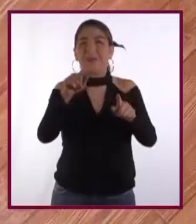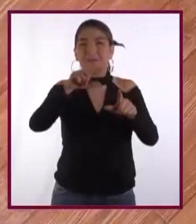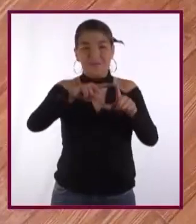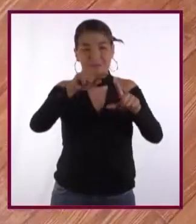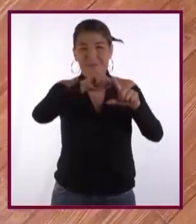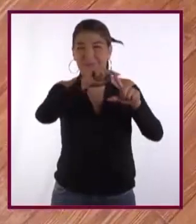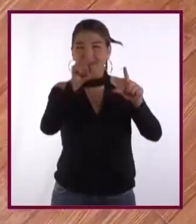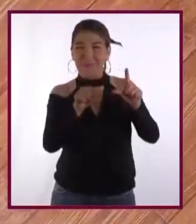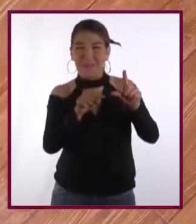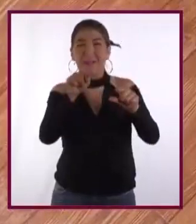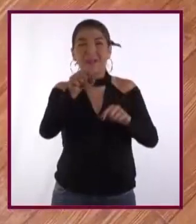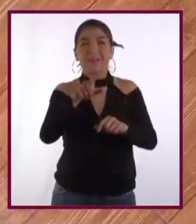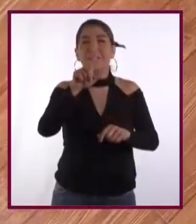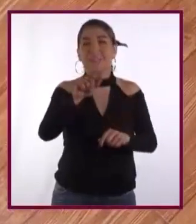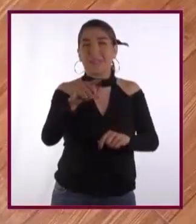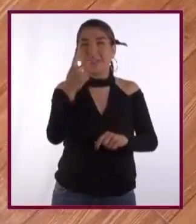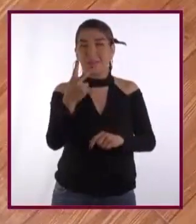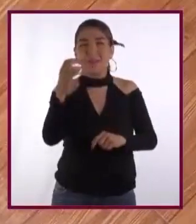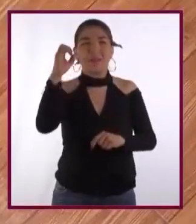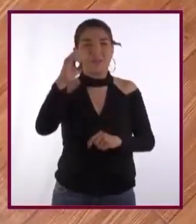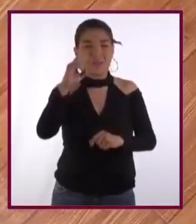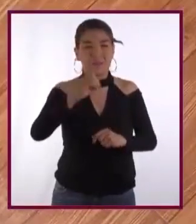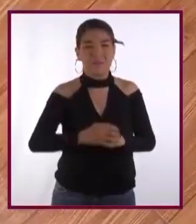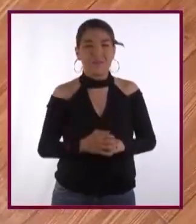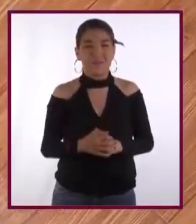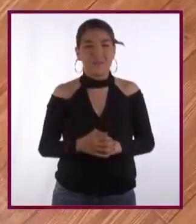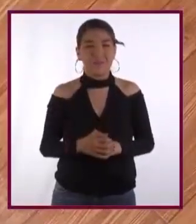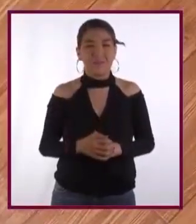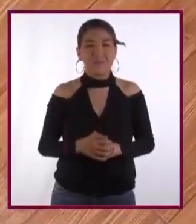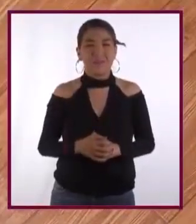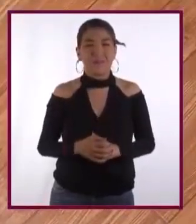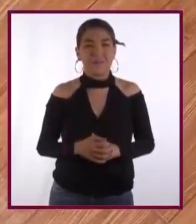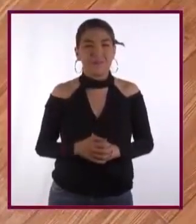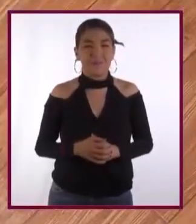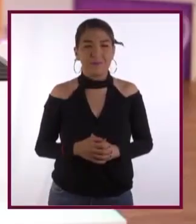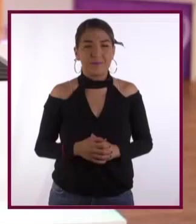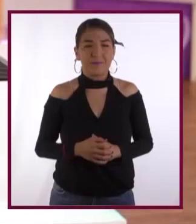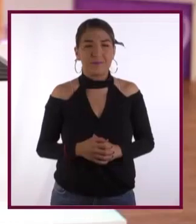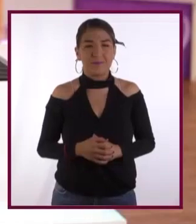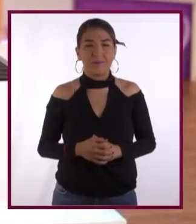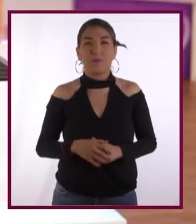nuestro transportador y marcaremos 72 grados.